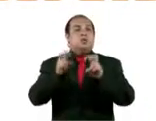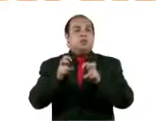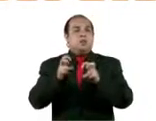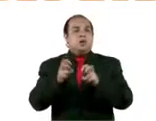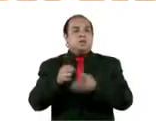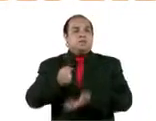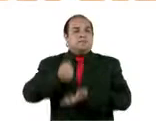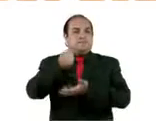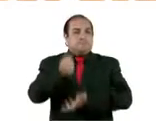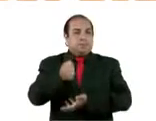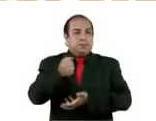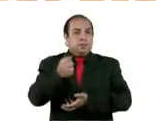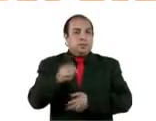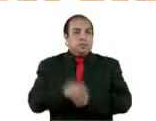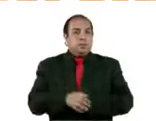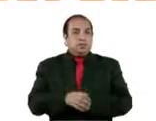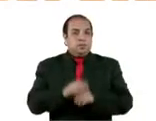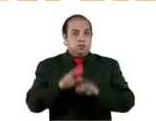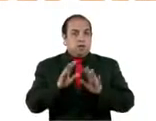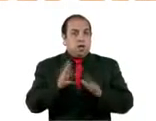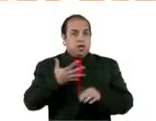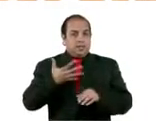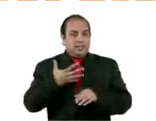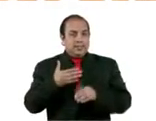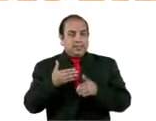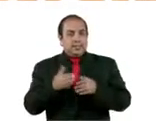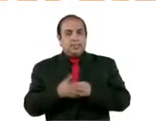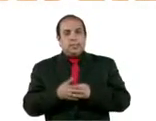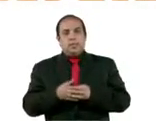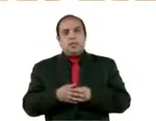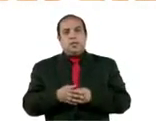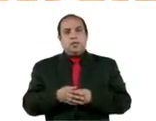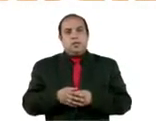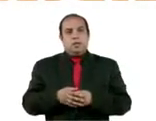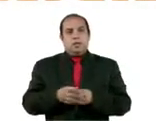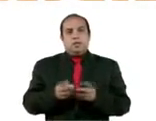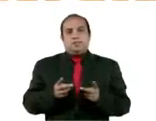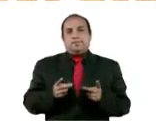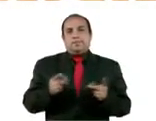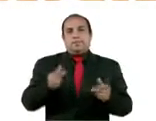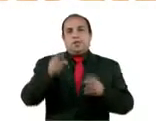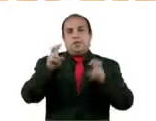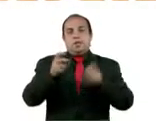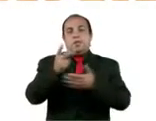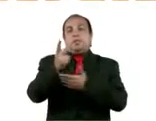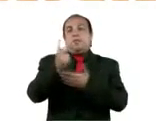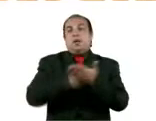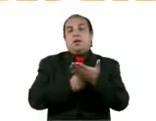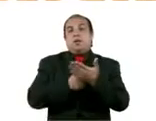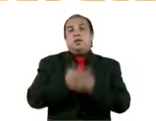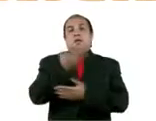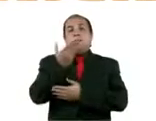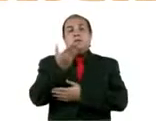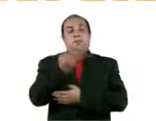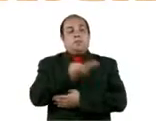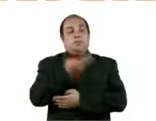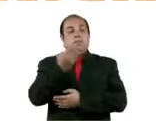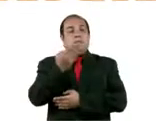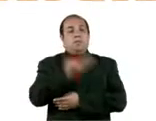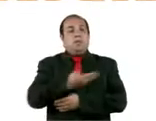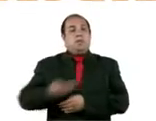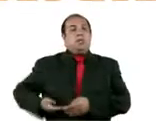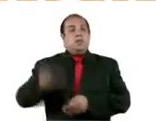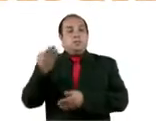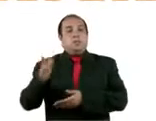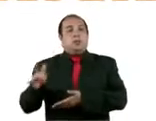estamos ya en el límite de la parte de los programas y por eso el presidente pide el apoyo de los gobernadores, en este caso a la